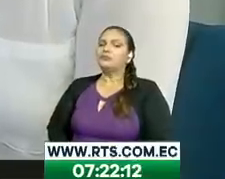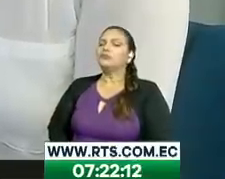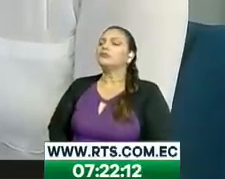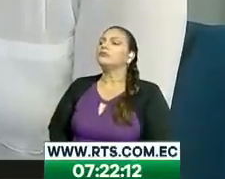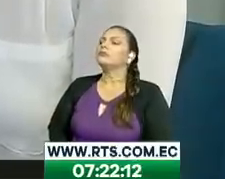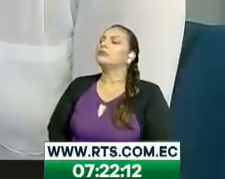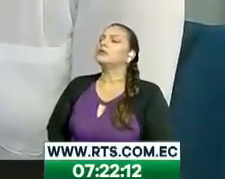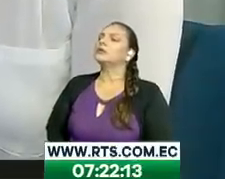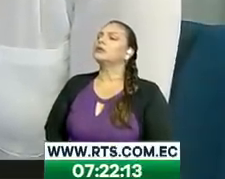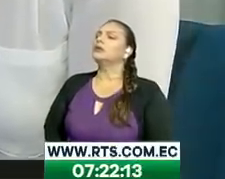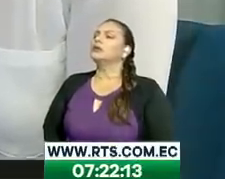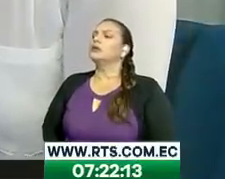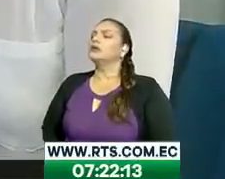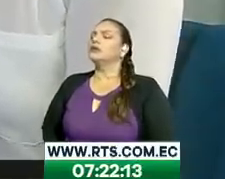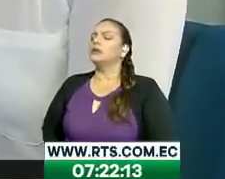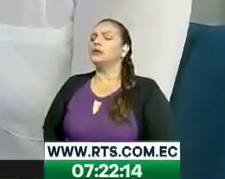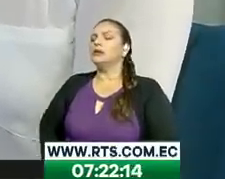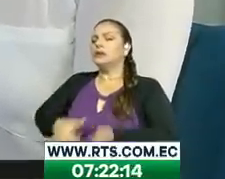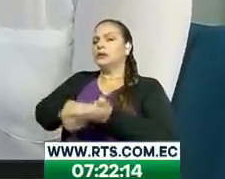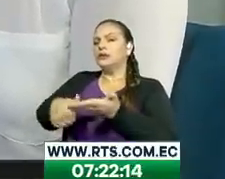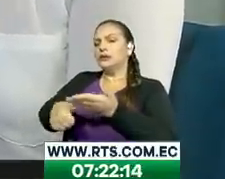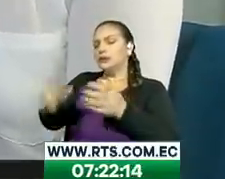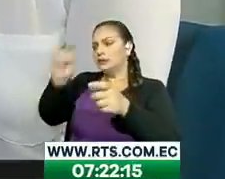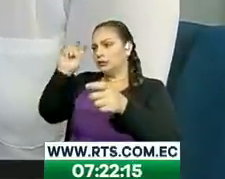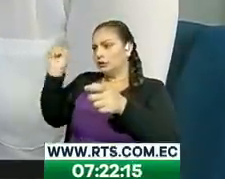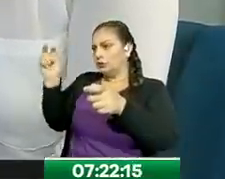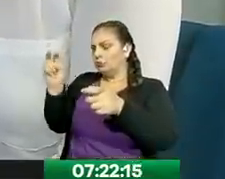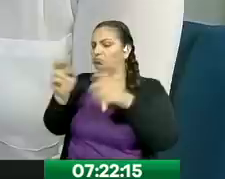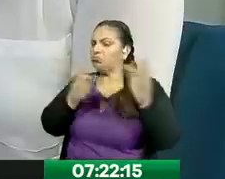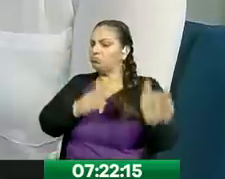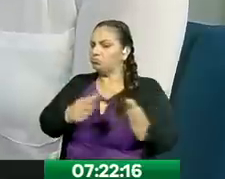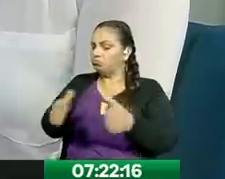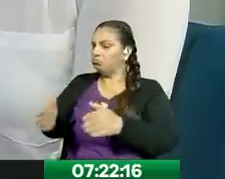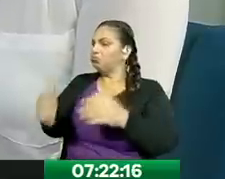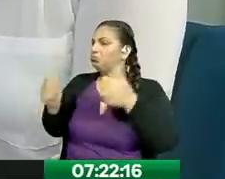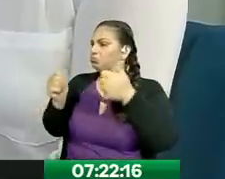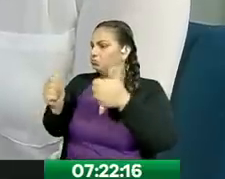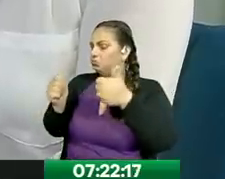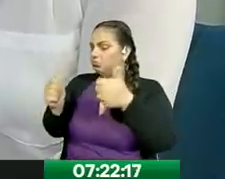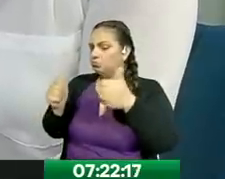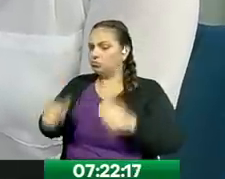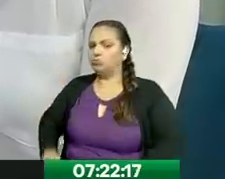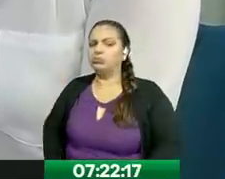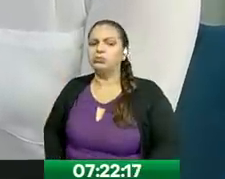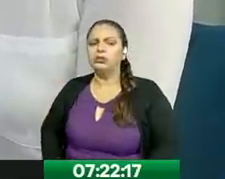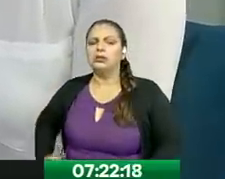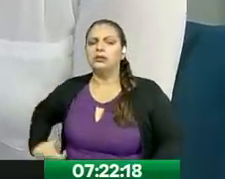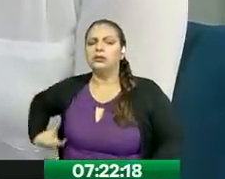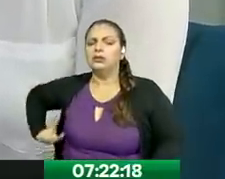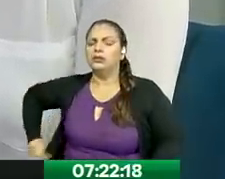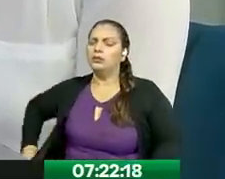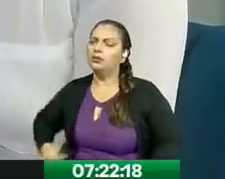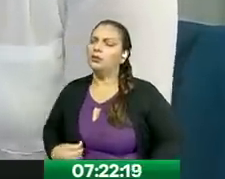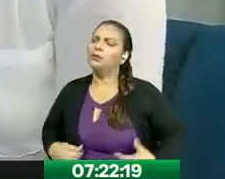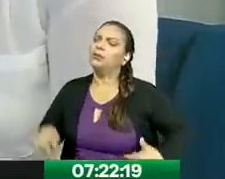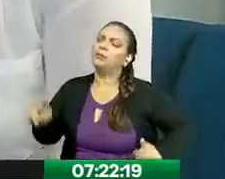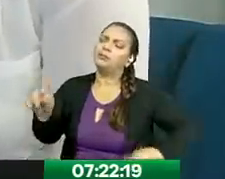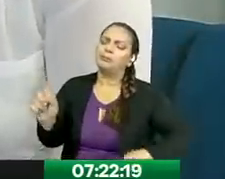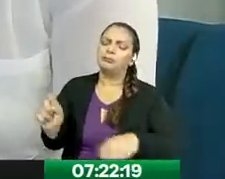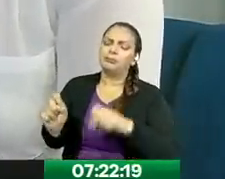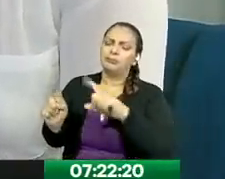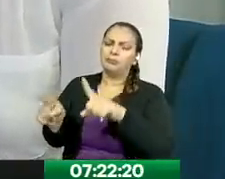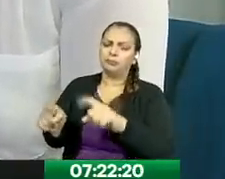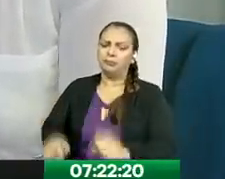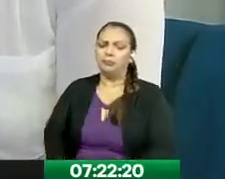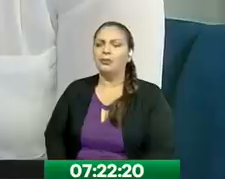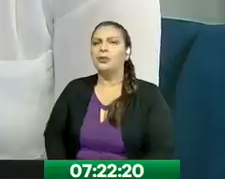no contaminar el medio ambiente y por el contrario mejorar la calidad de vida de nuestra gente y de nuestros pueblos tienen ustedes ya una proyección